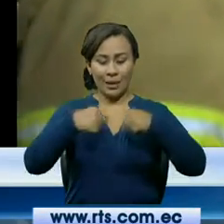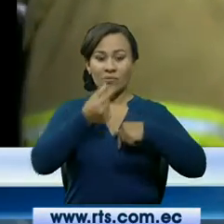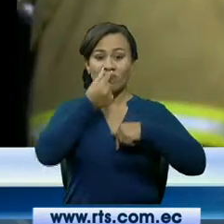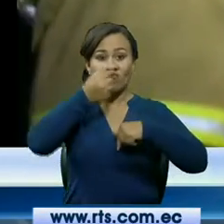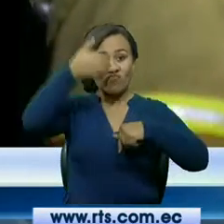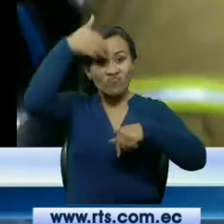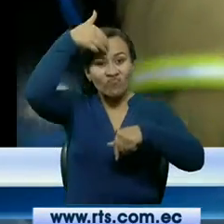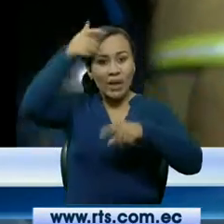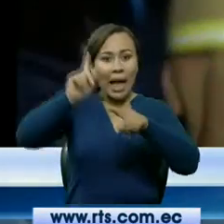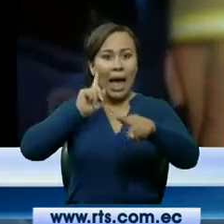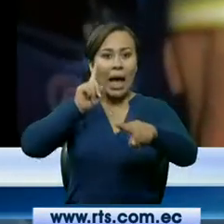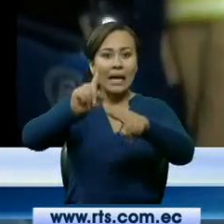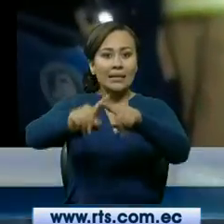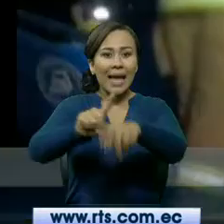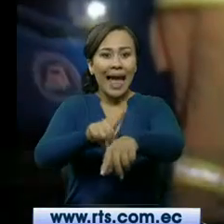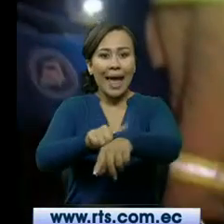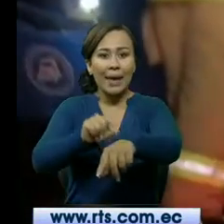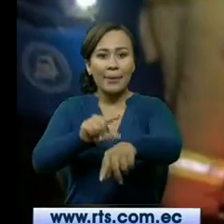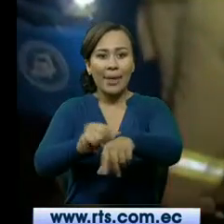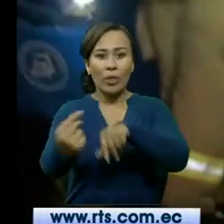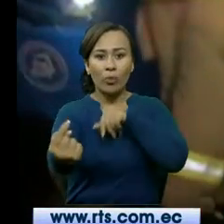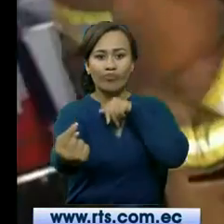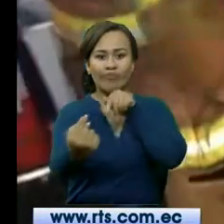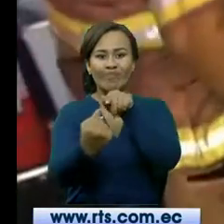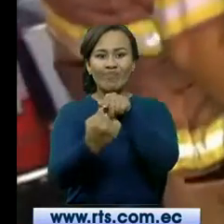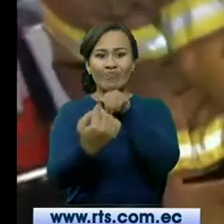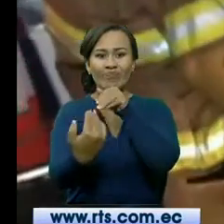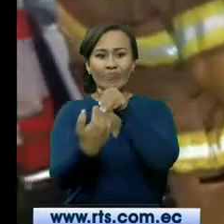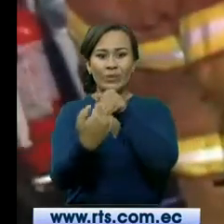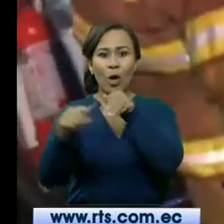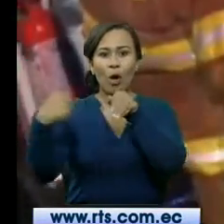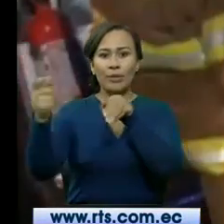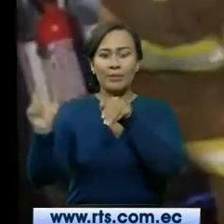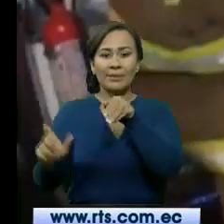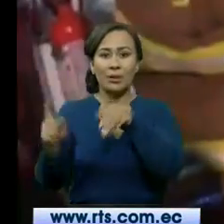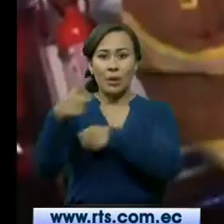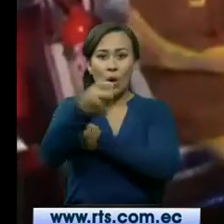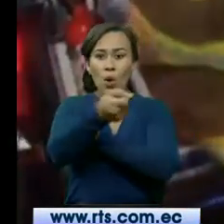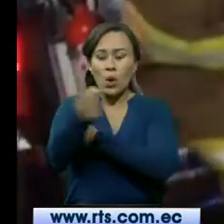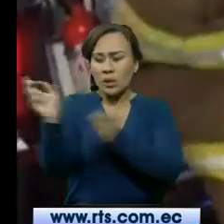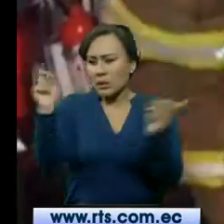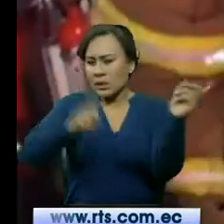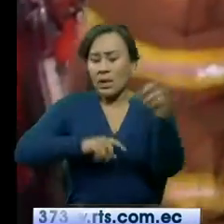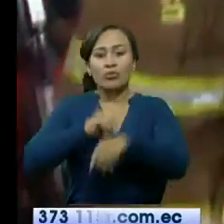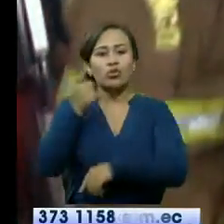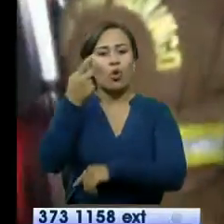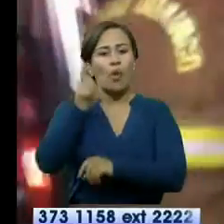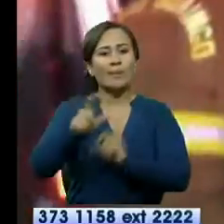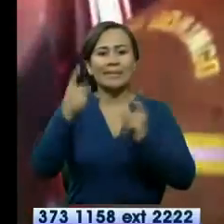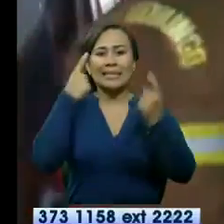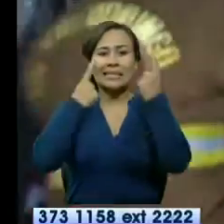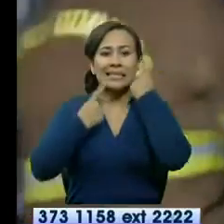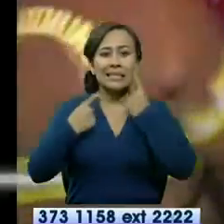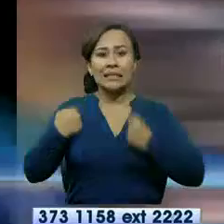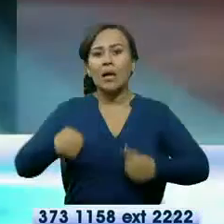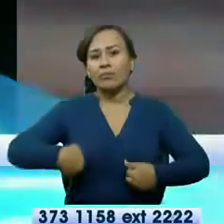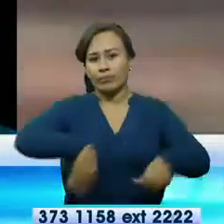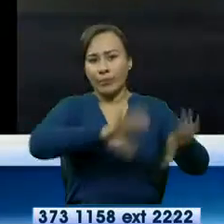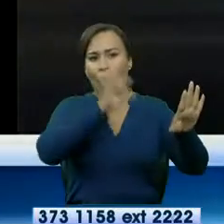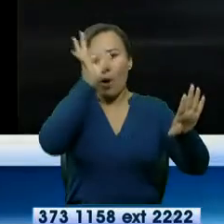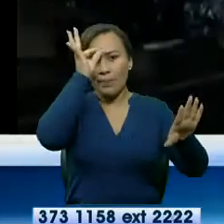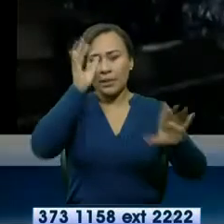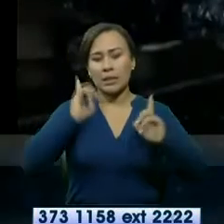necesaria la intervención de elementos del cuerpo de bomberos. Afortunadamente, solo hubo heridos, quienes fueron trasladados a una casa de